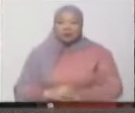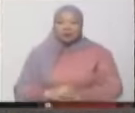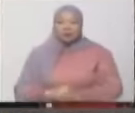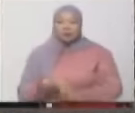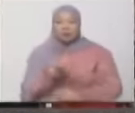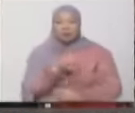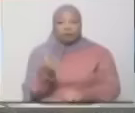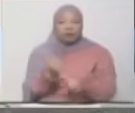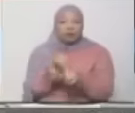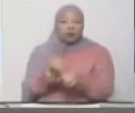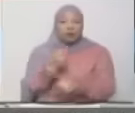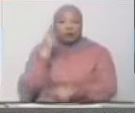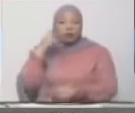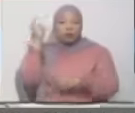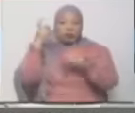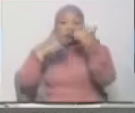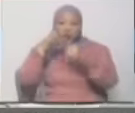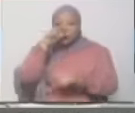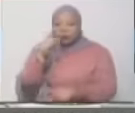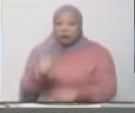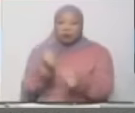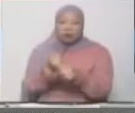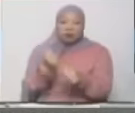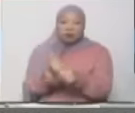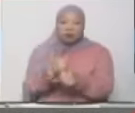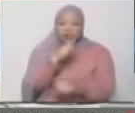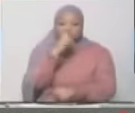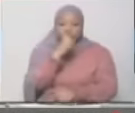Corriente Bolívar y Zamora, de Eduardo Viloria.